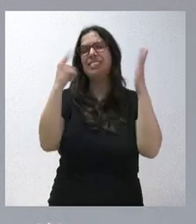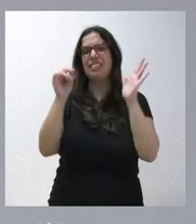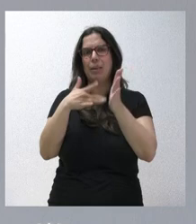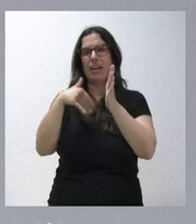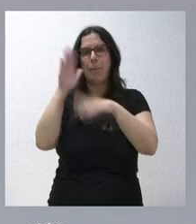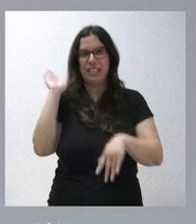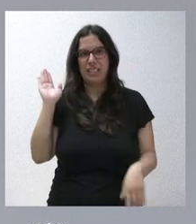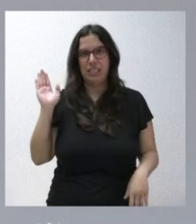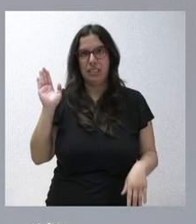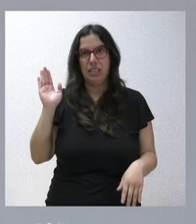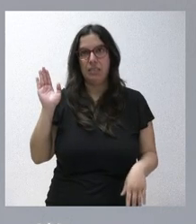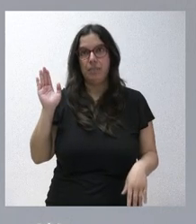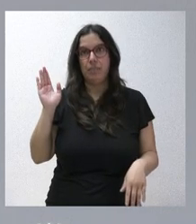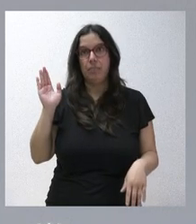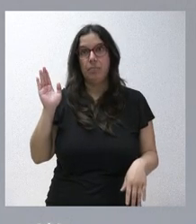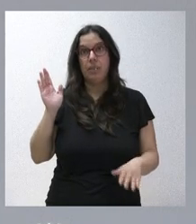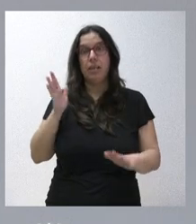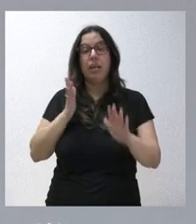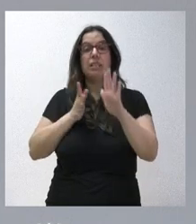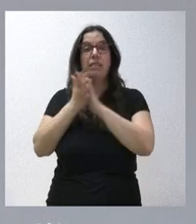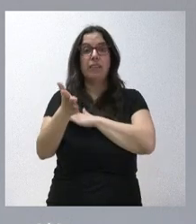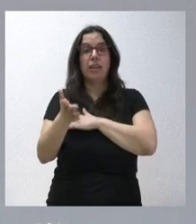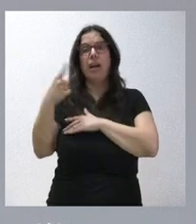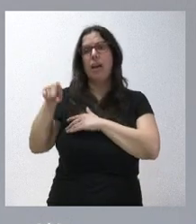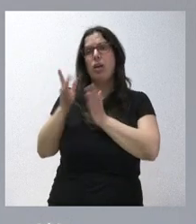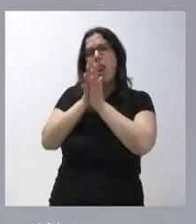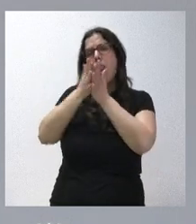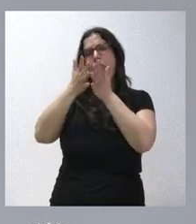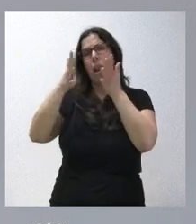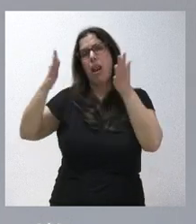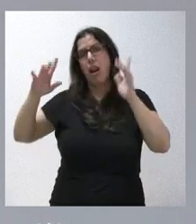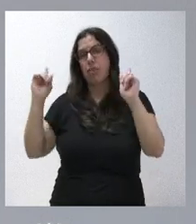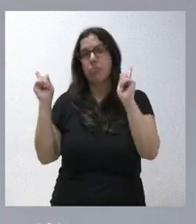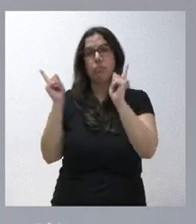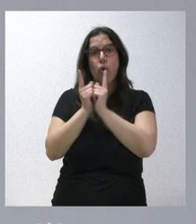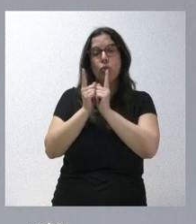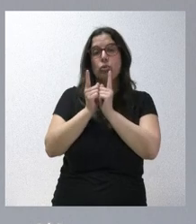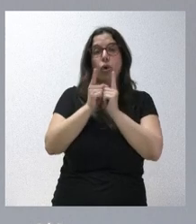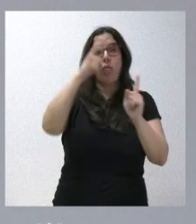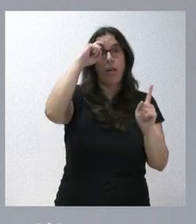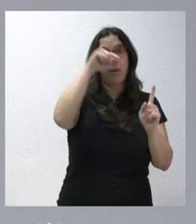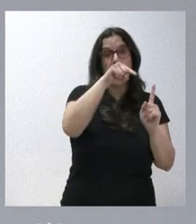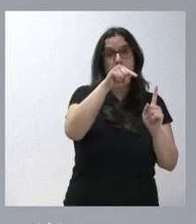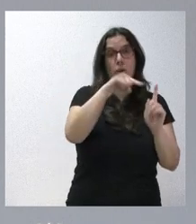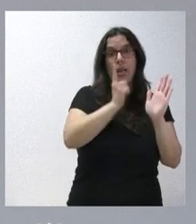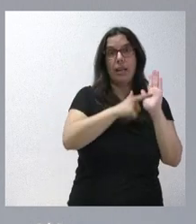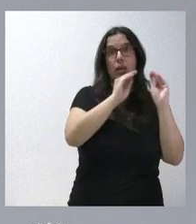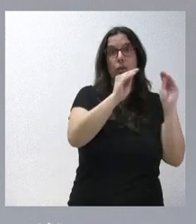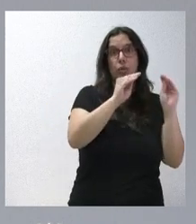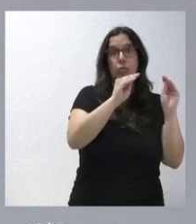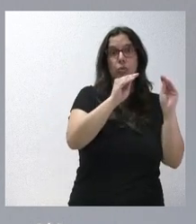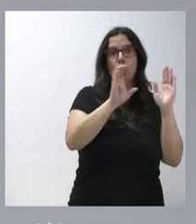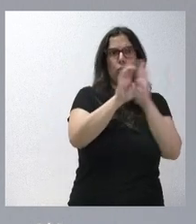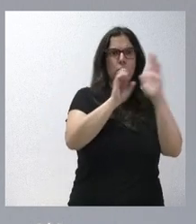motivos estamos diciendo que porque hizo una exposición de motivos breve la ley del zapatero de 2007 era